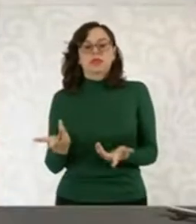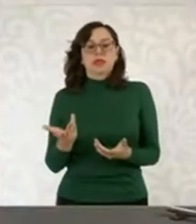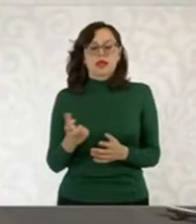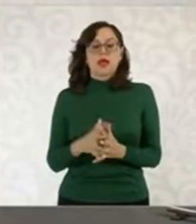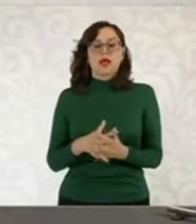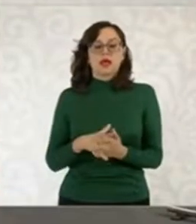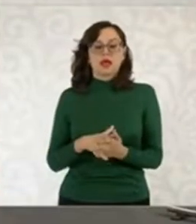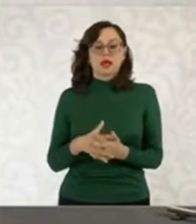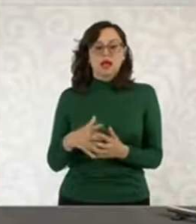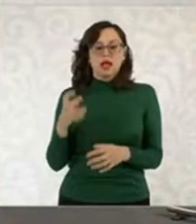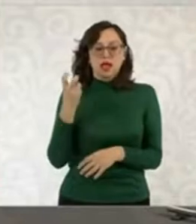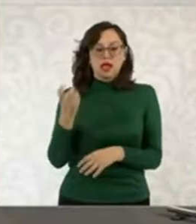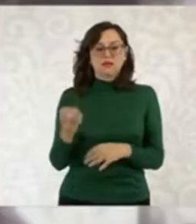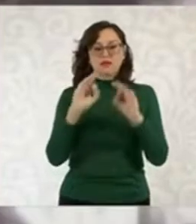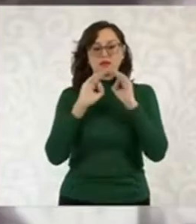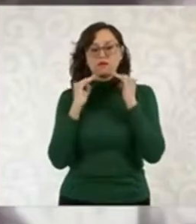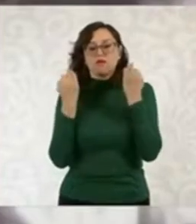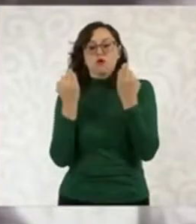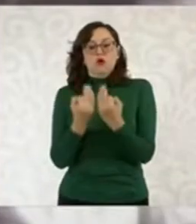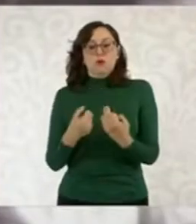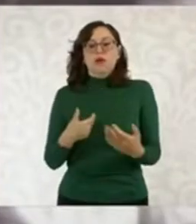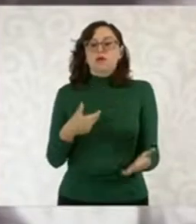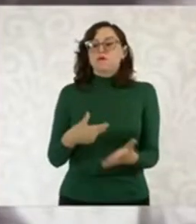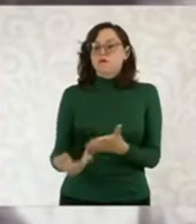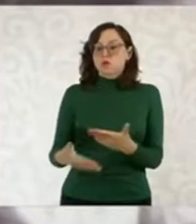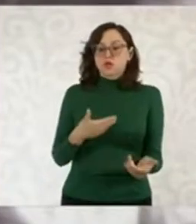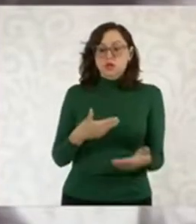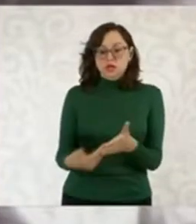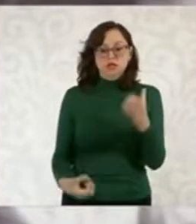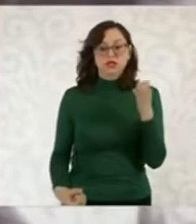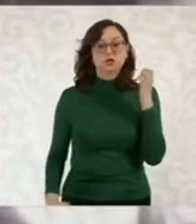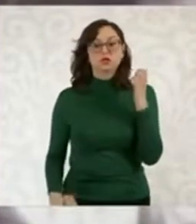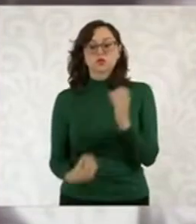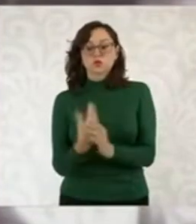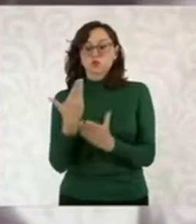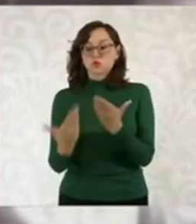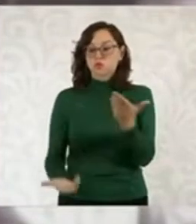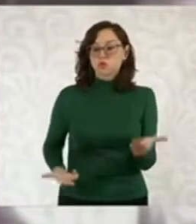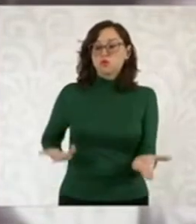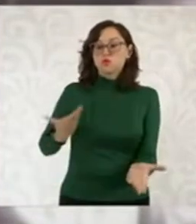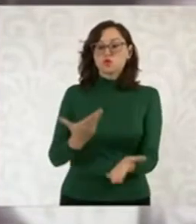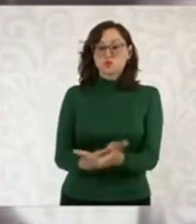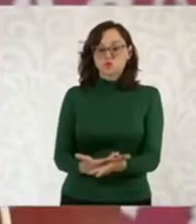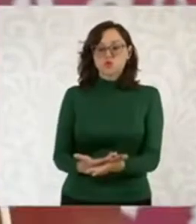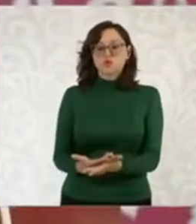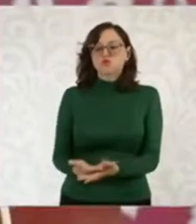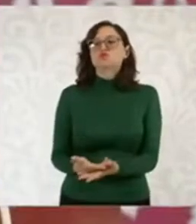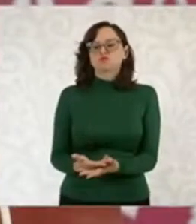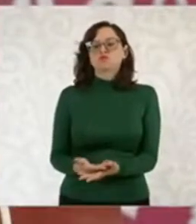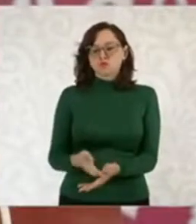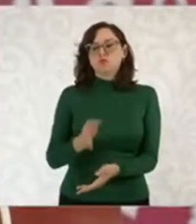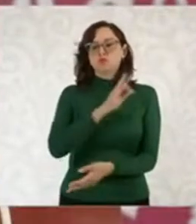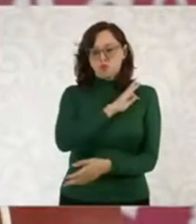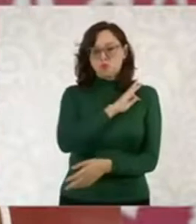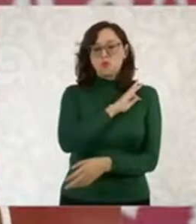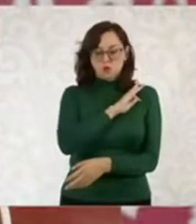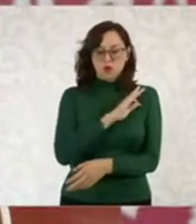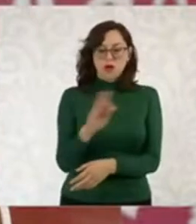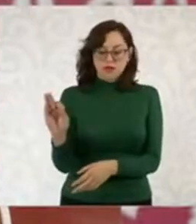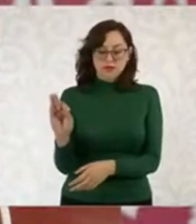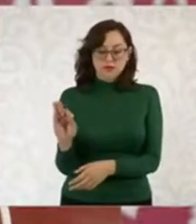modalidad, una vanguardia que está aportando México al mundo de cómo sí se puede asegurar